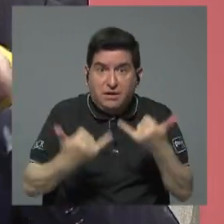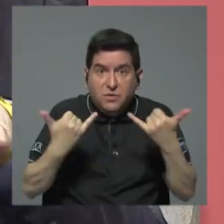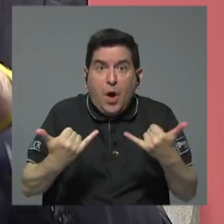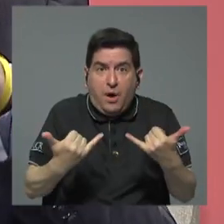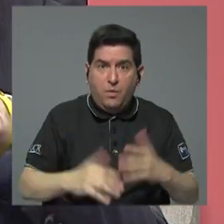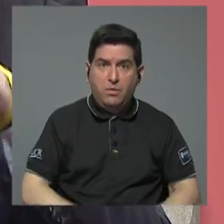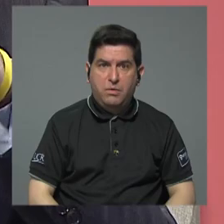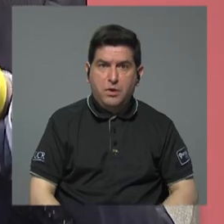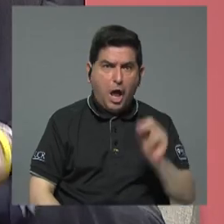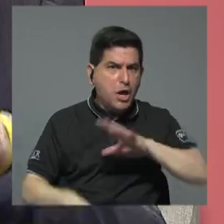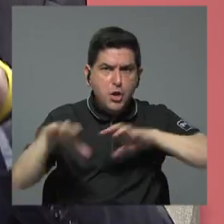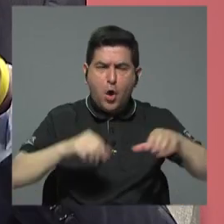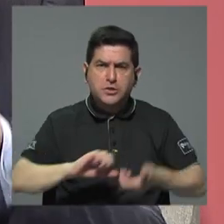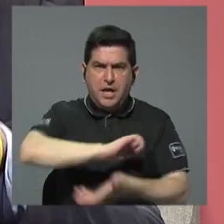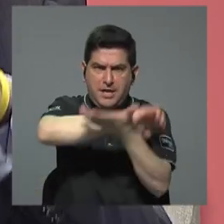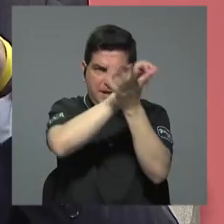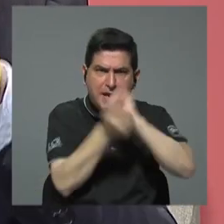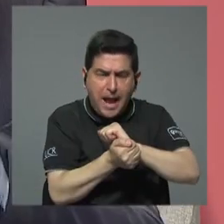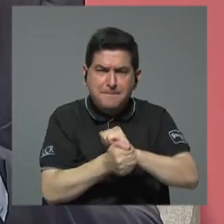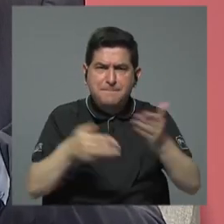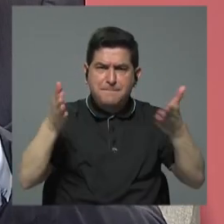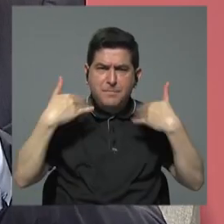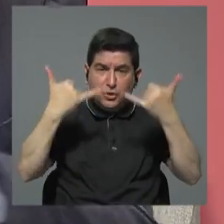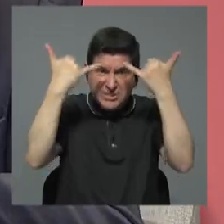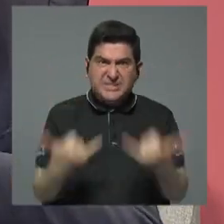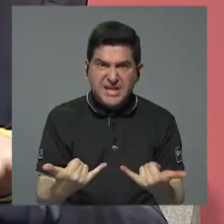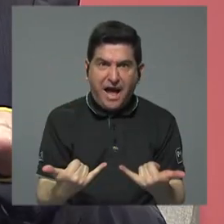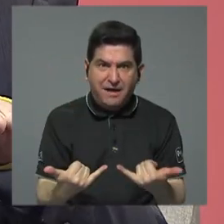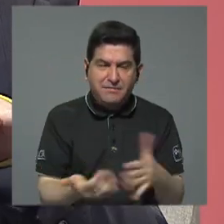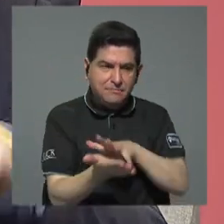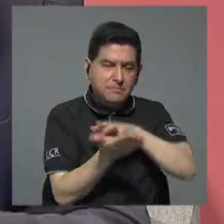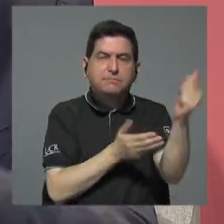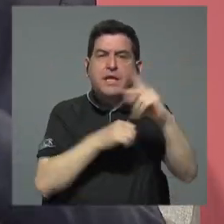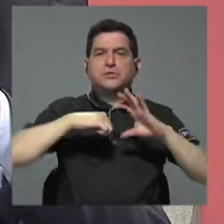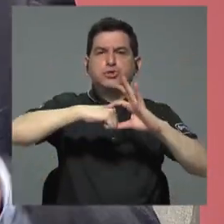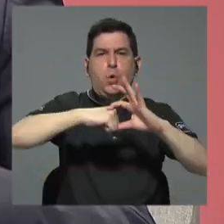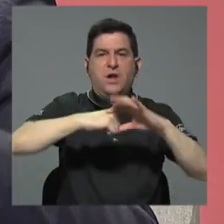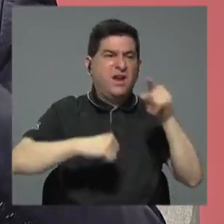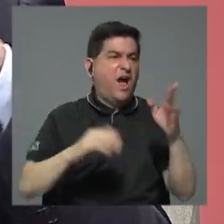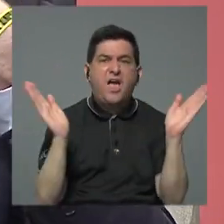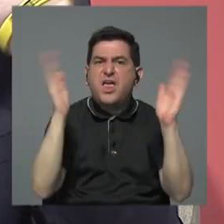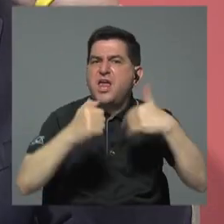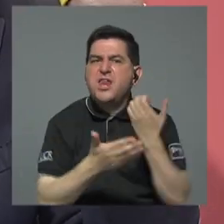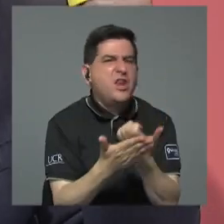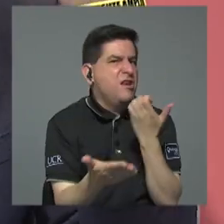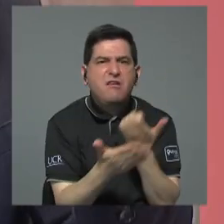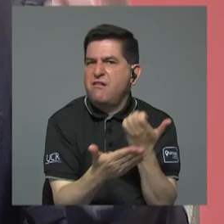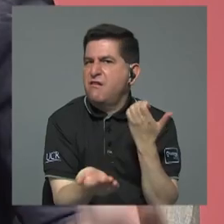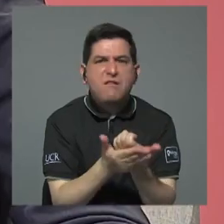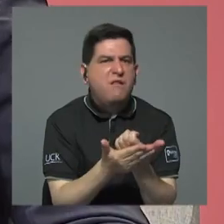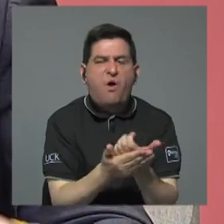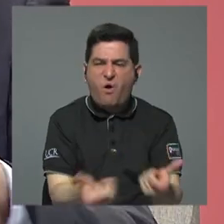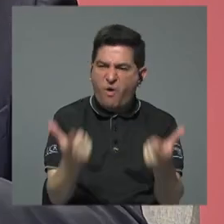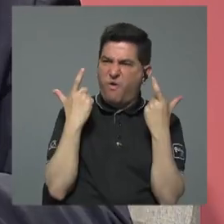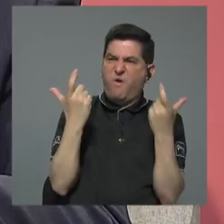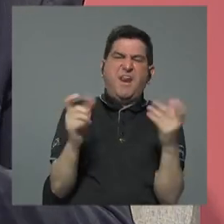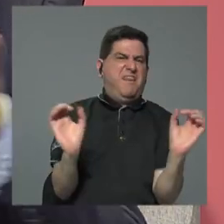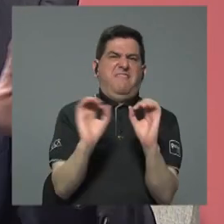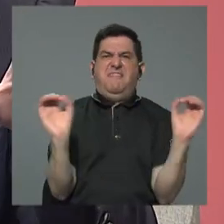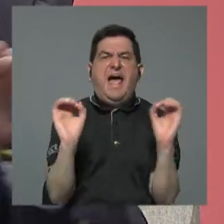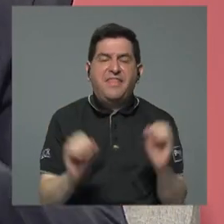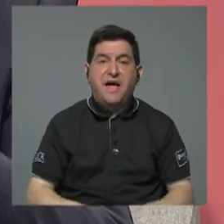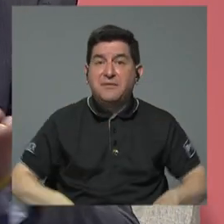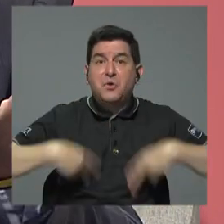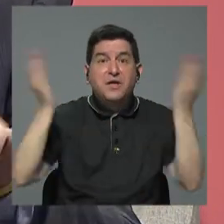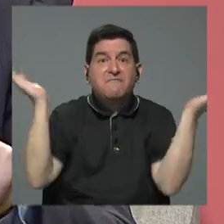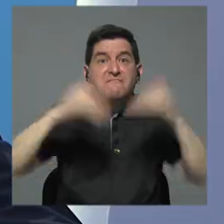Si no actuamos contra el cambio climático inmediatamente, vamos a destruir este planeta y ahí no va a haber ni economía, ni riqueza, ni nada, porque no va a haber